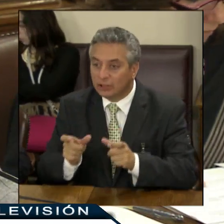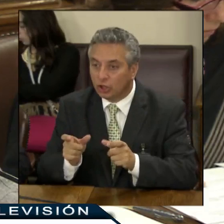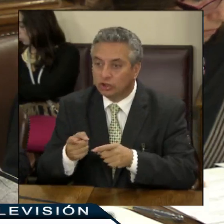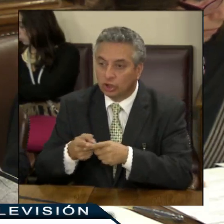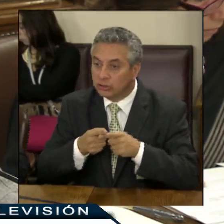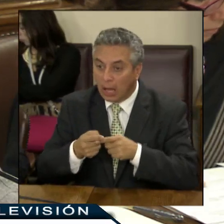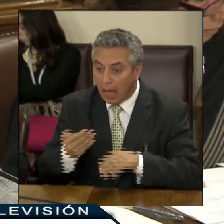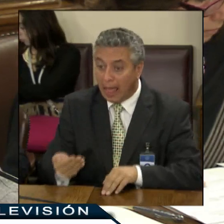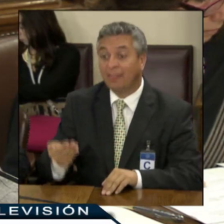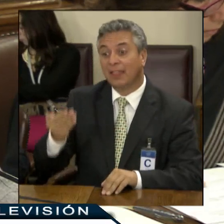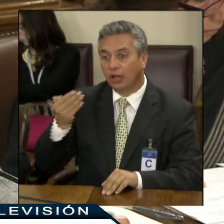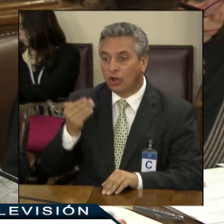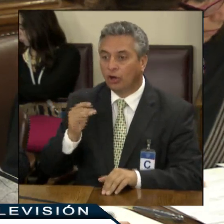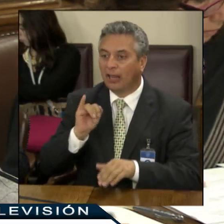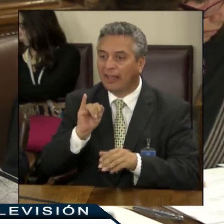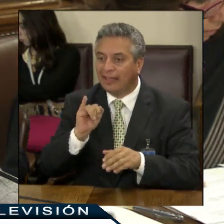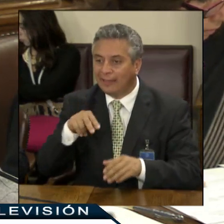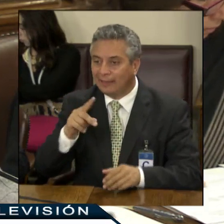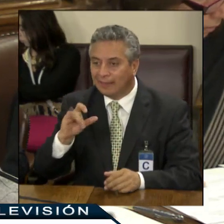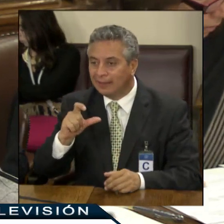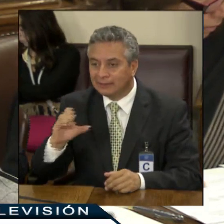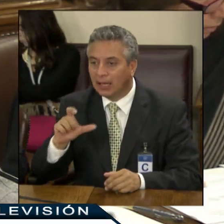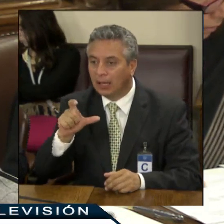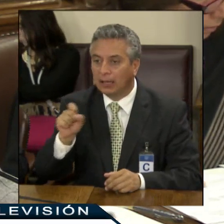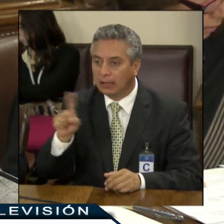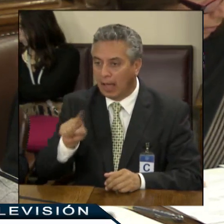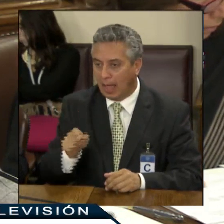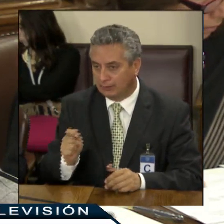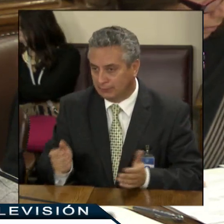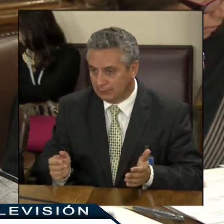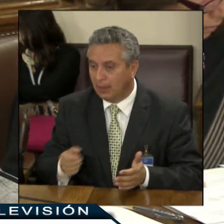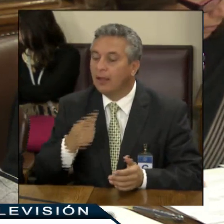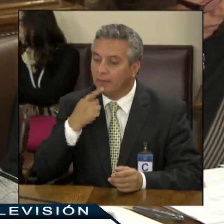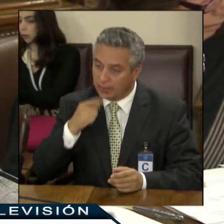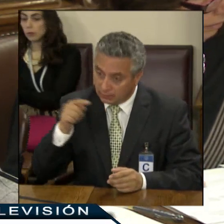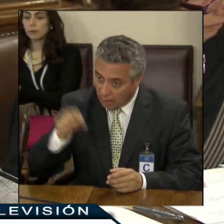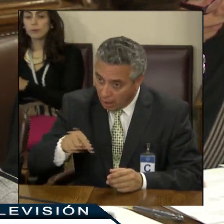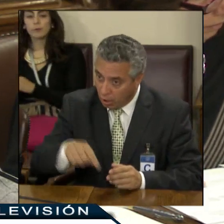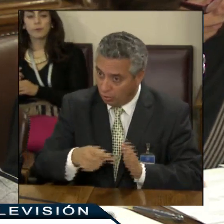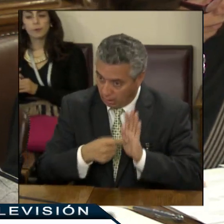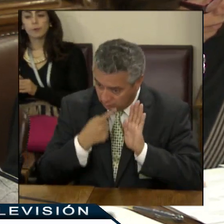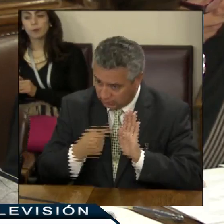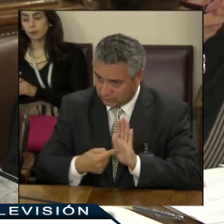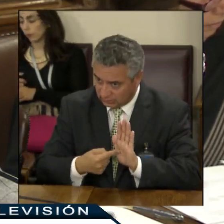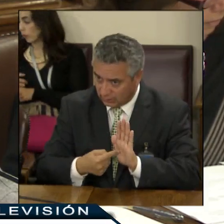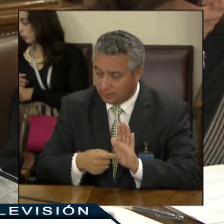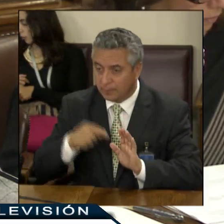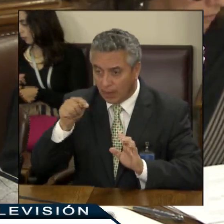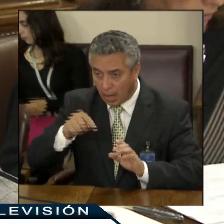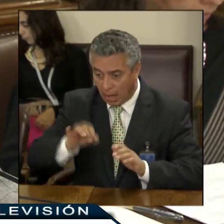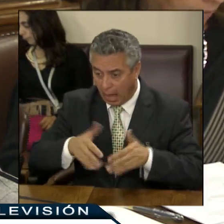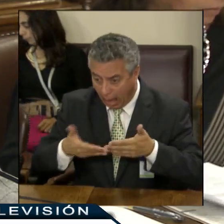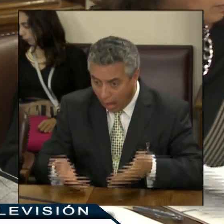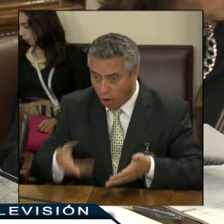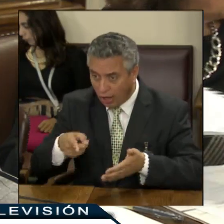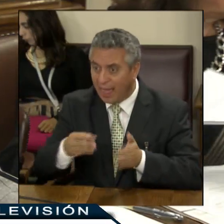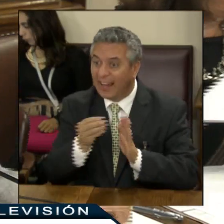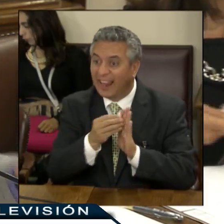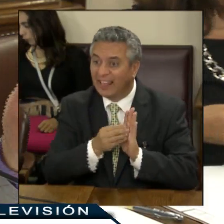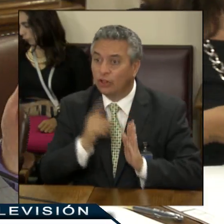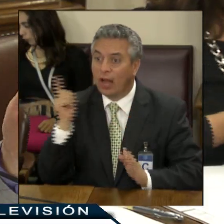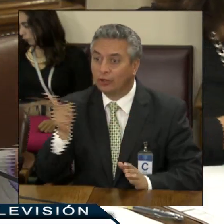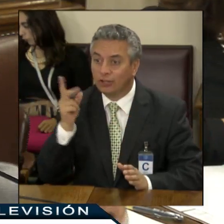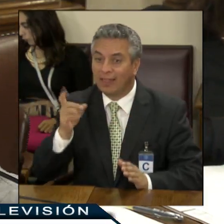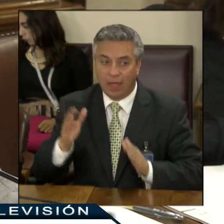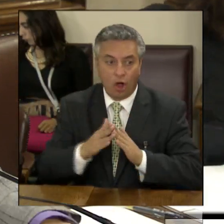cas ya tanto el índice cas como la ficha de protección social y el actual Registro Nacional de hogares